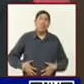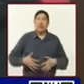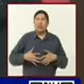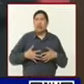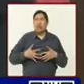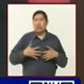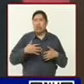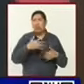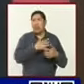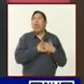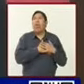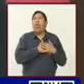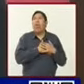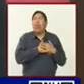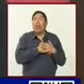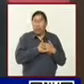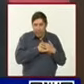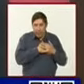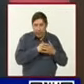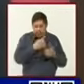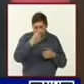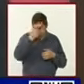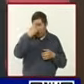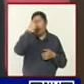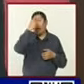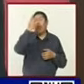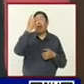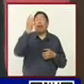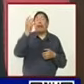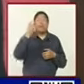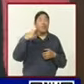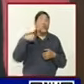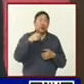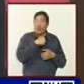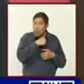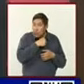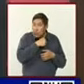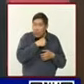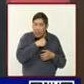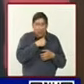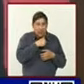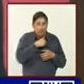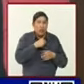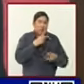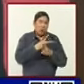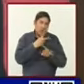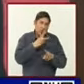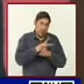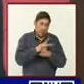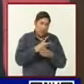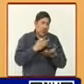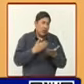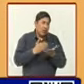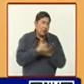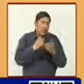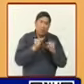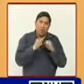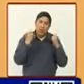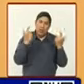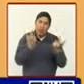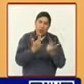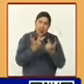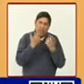desencadenaremos infarto de miocardio, infarto cerebral. Entonces, nosotros tenemos que cuidarnos. En la parte social vamos a